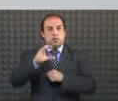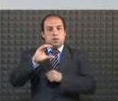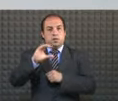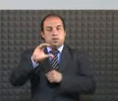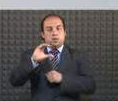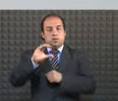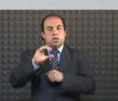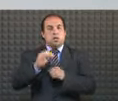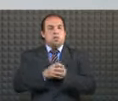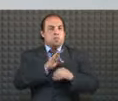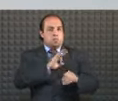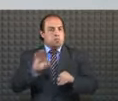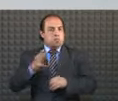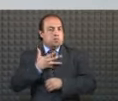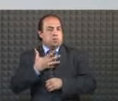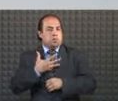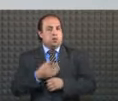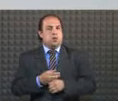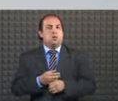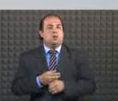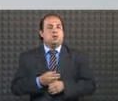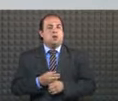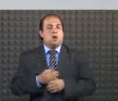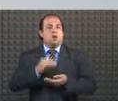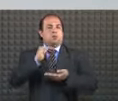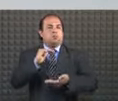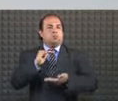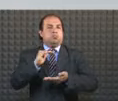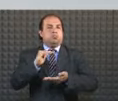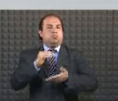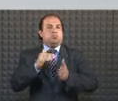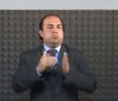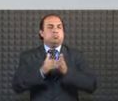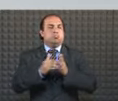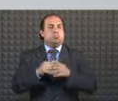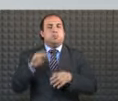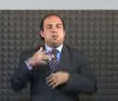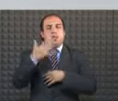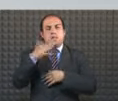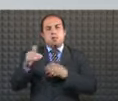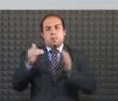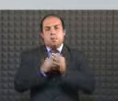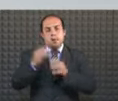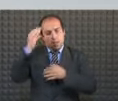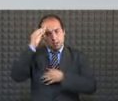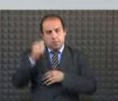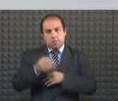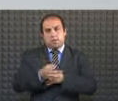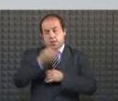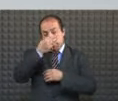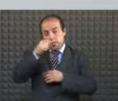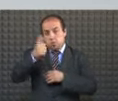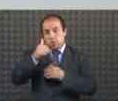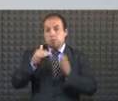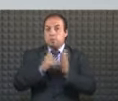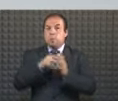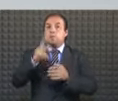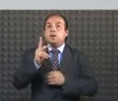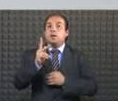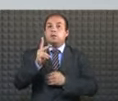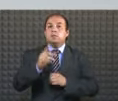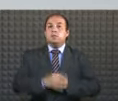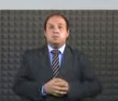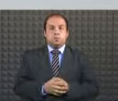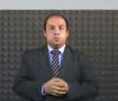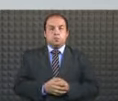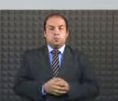a un límite máximo de alrededor de 10,000 camas, como lo hemos dicho, casi 11,000, pero